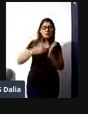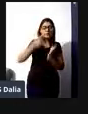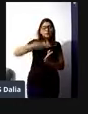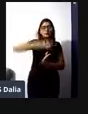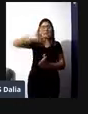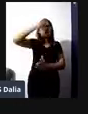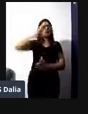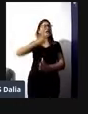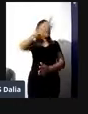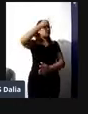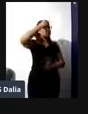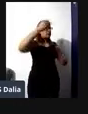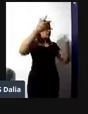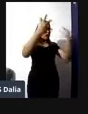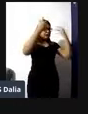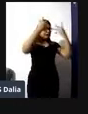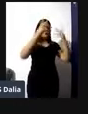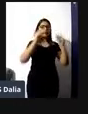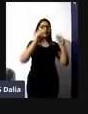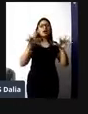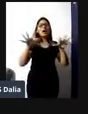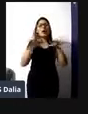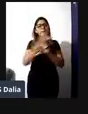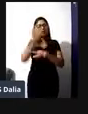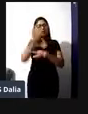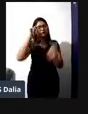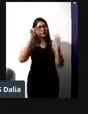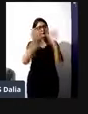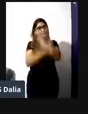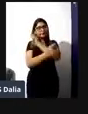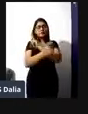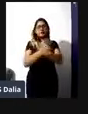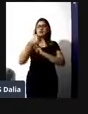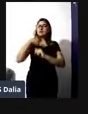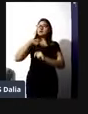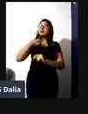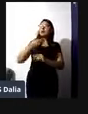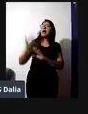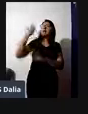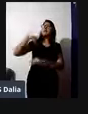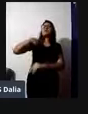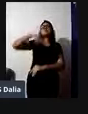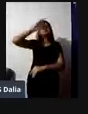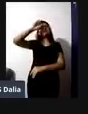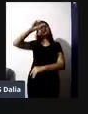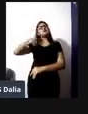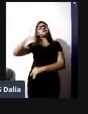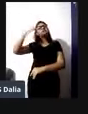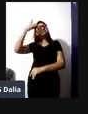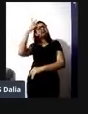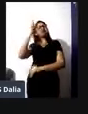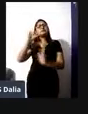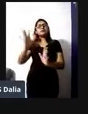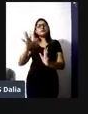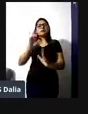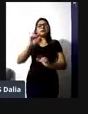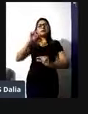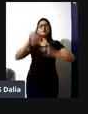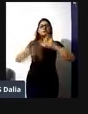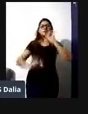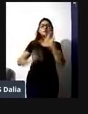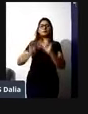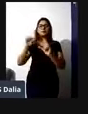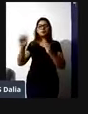nos va a permitir reaprender y decir, bueno, todo lo que yo ya me sabía y que en algún momento se me olvidó,